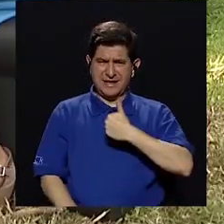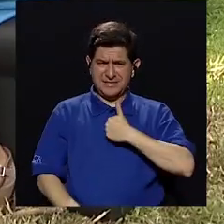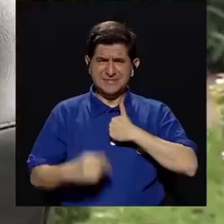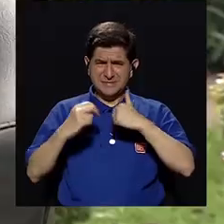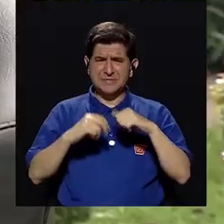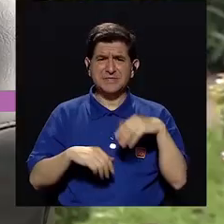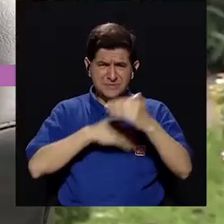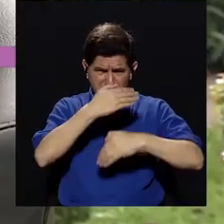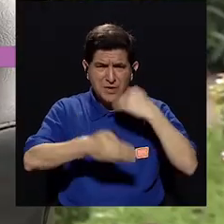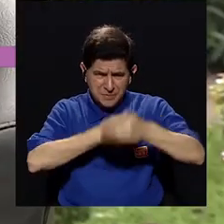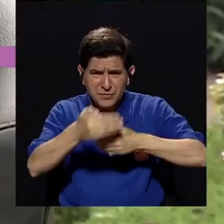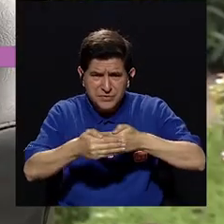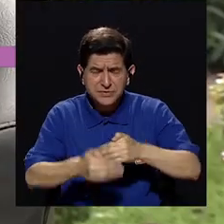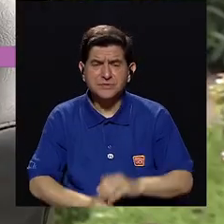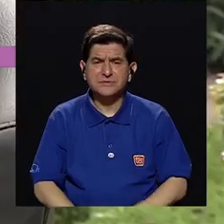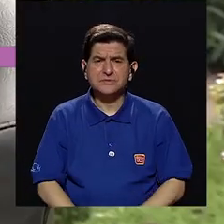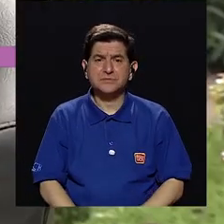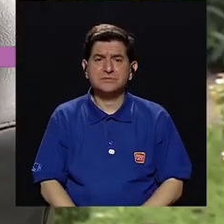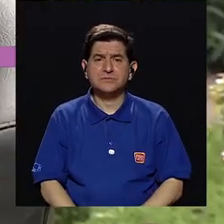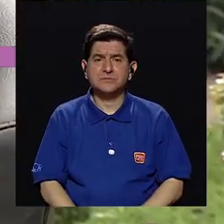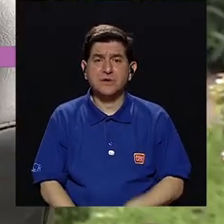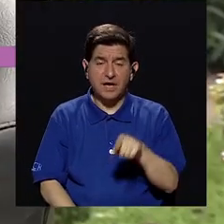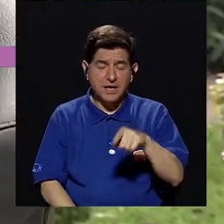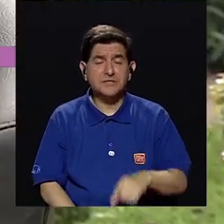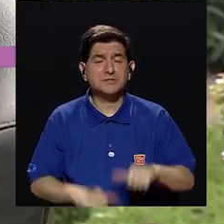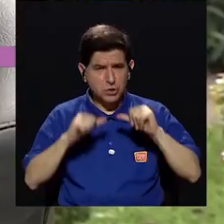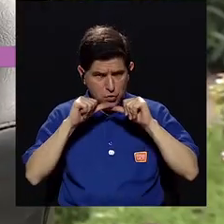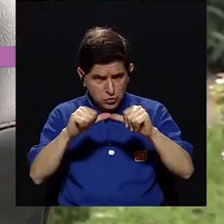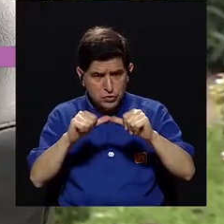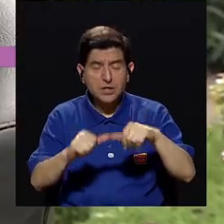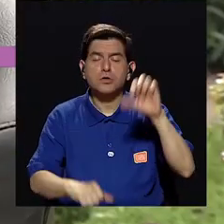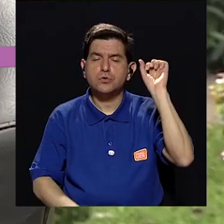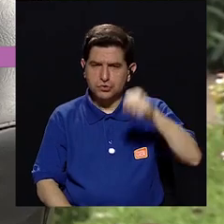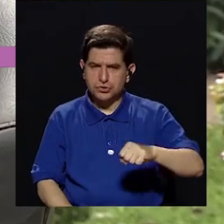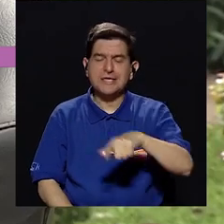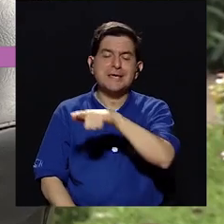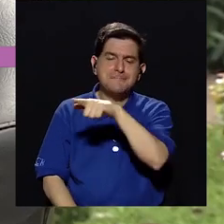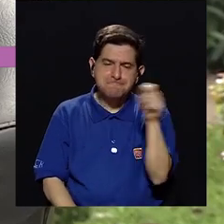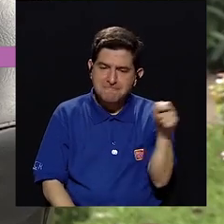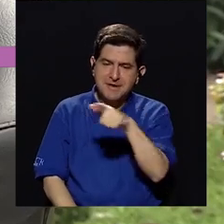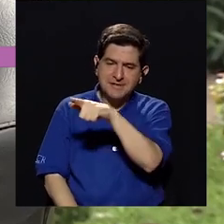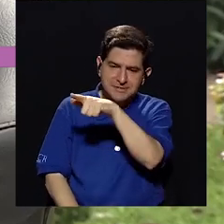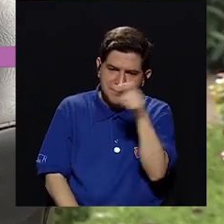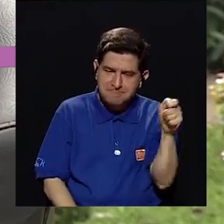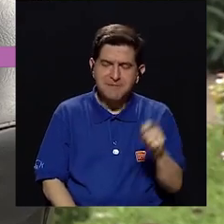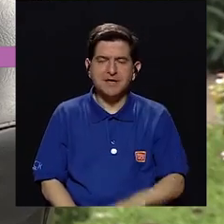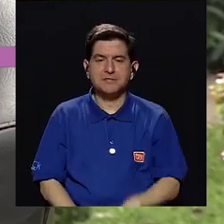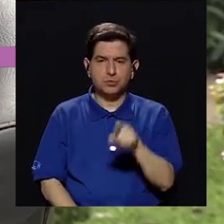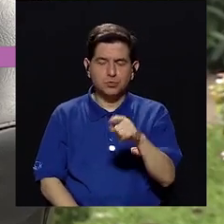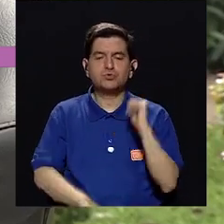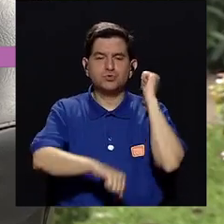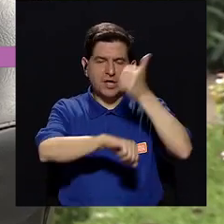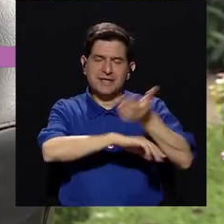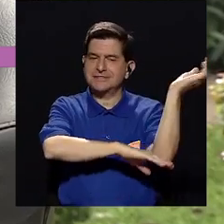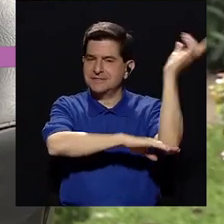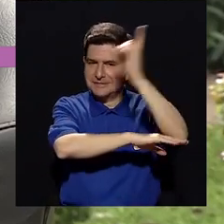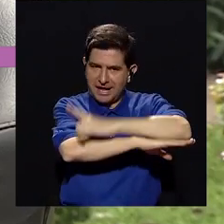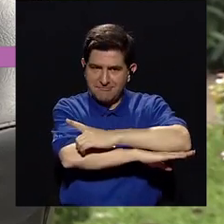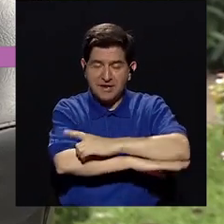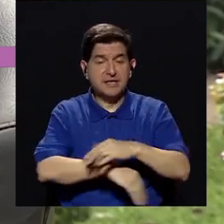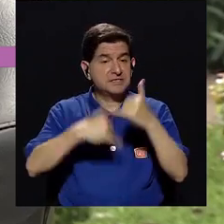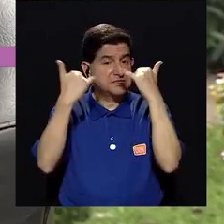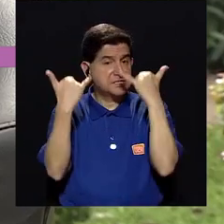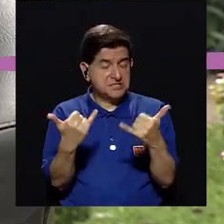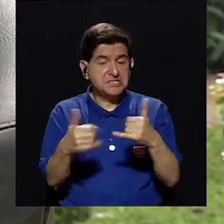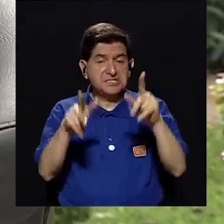autoexamen le salía de morder ellos exactamente mensual el día que usted fije si